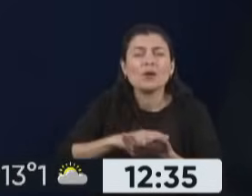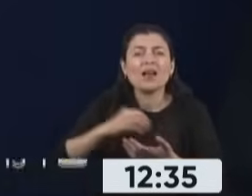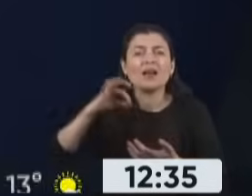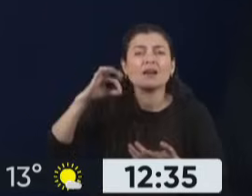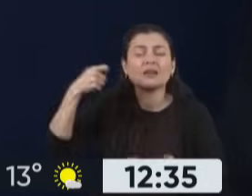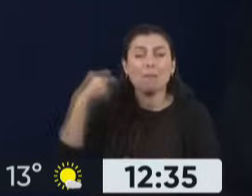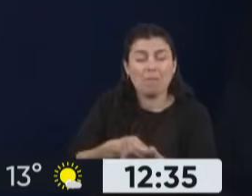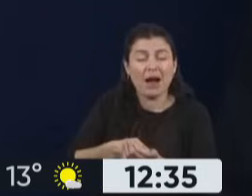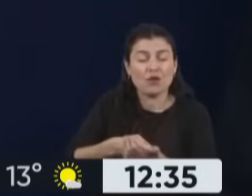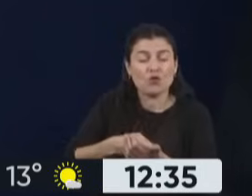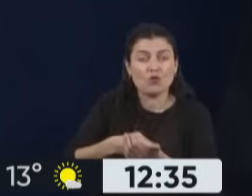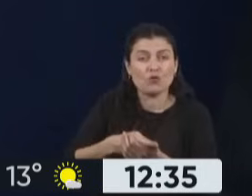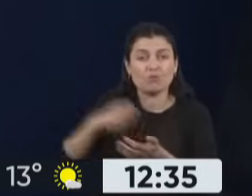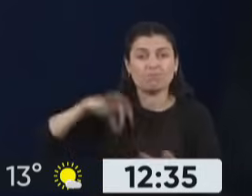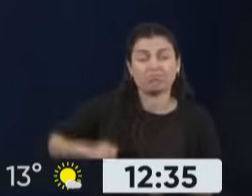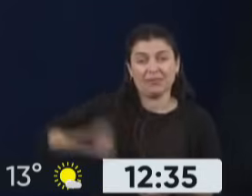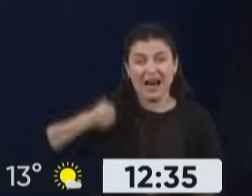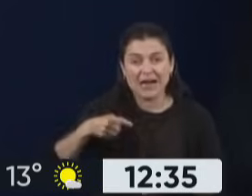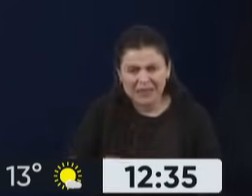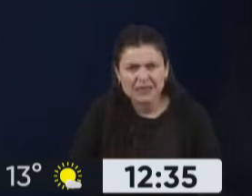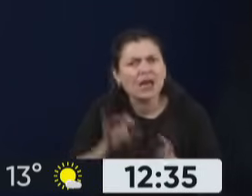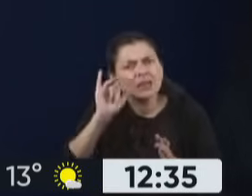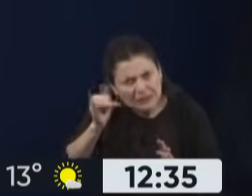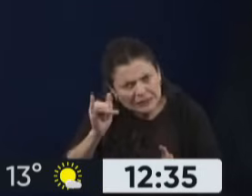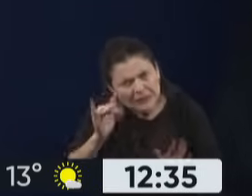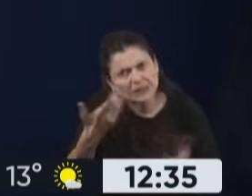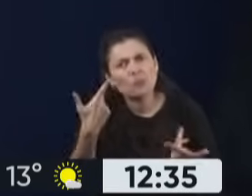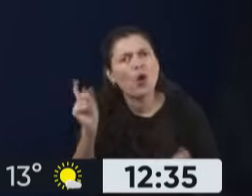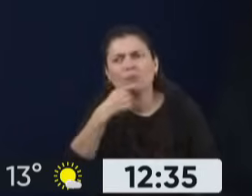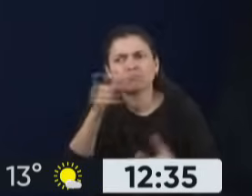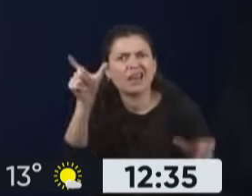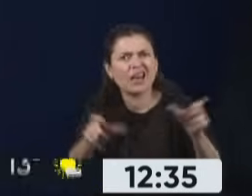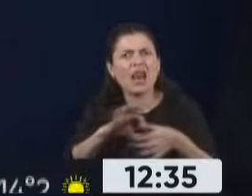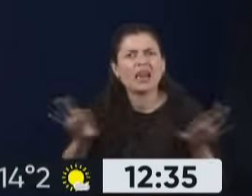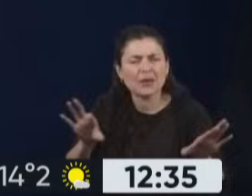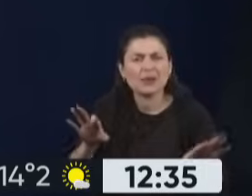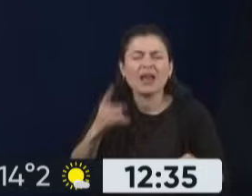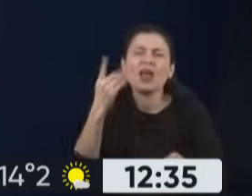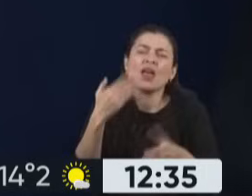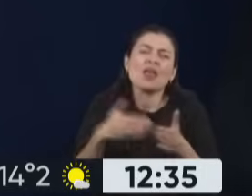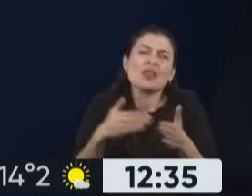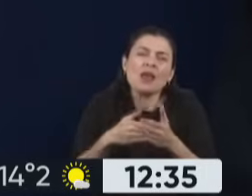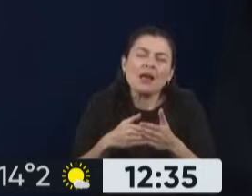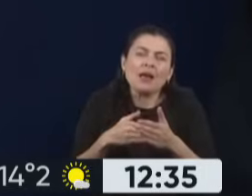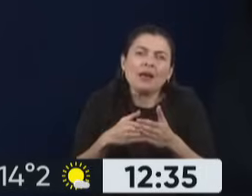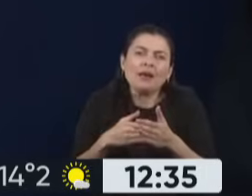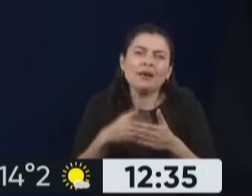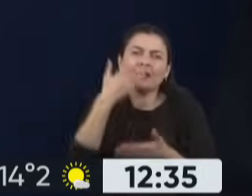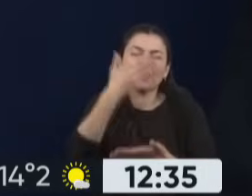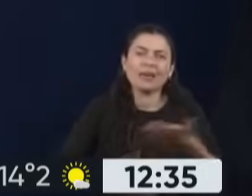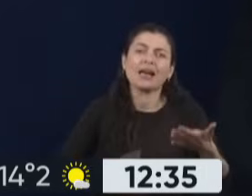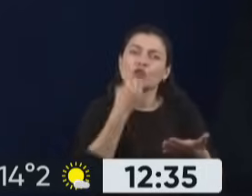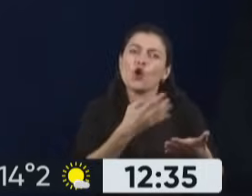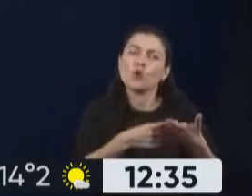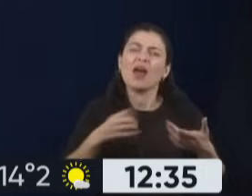eso también se puede hacer inmediatamente, pero va a ser para, digamos, lo que es la declaración jurada del 2025. Ahora bien,